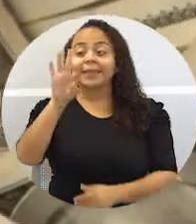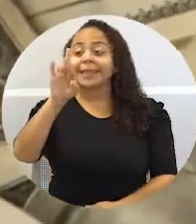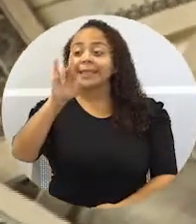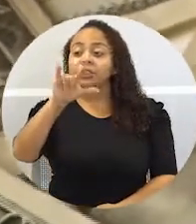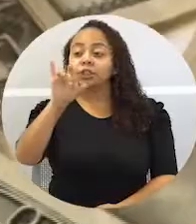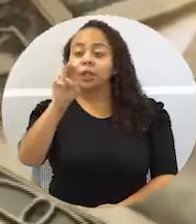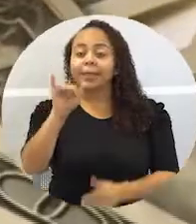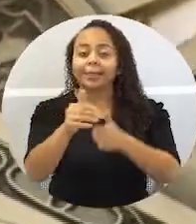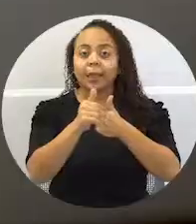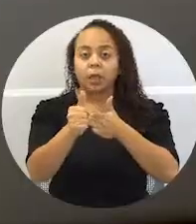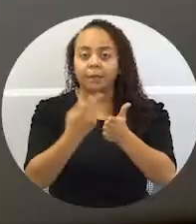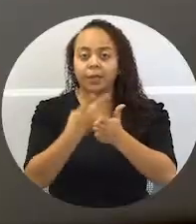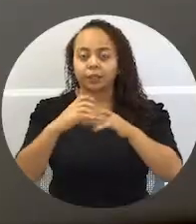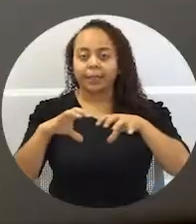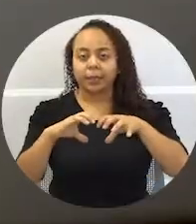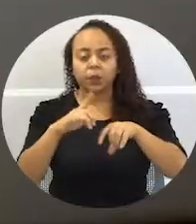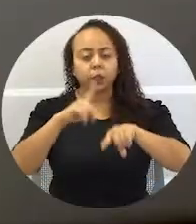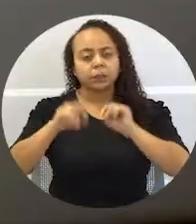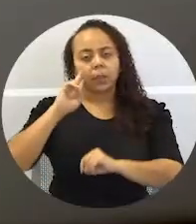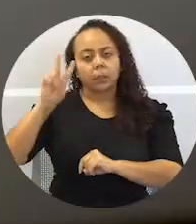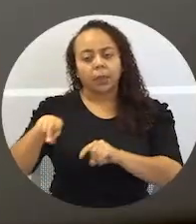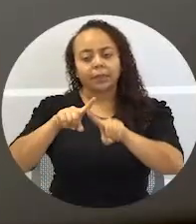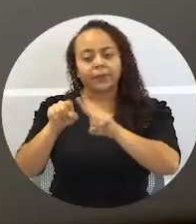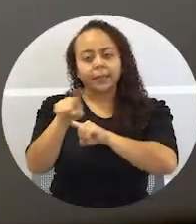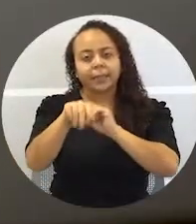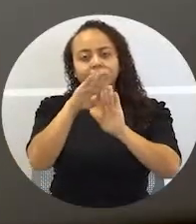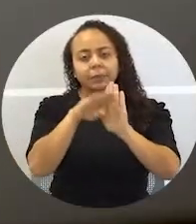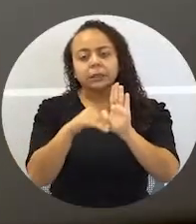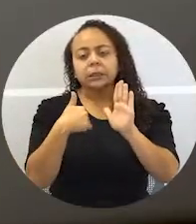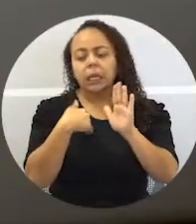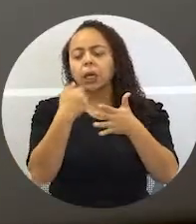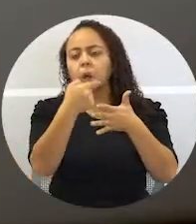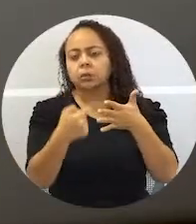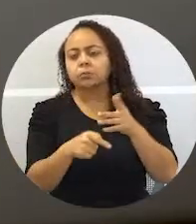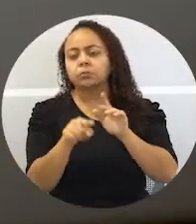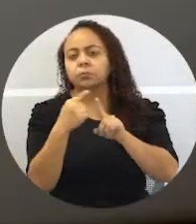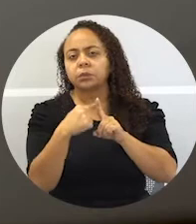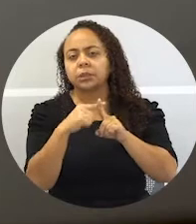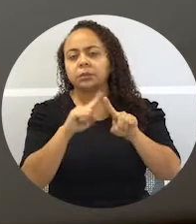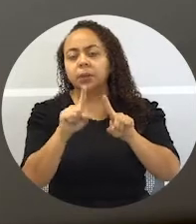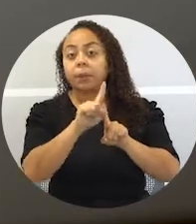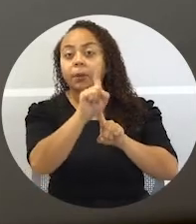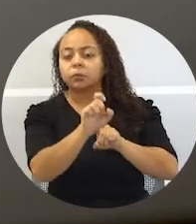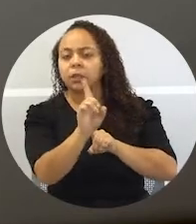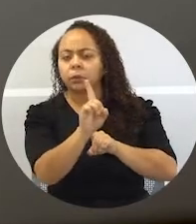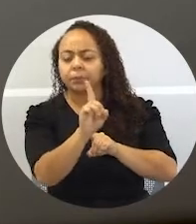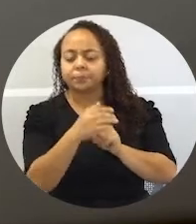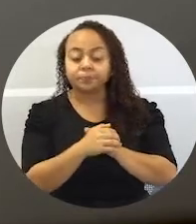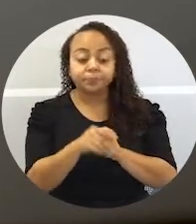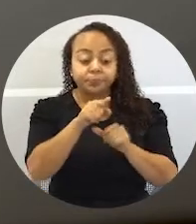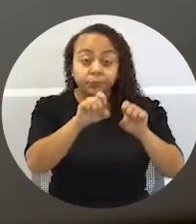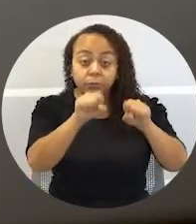en valoración de activos no se puede ignorar que varios de estos medios tienen aspectos positivos pero la pregunta se centra en si esto podría